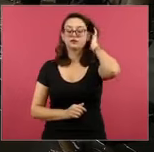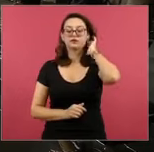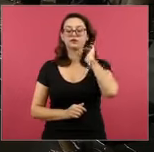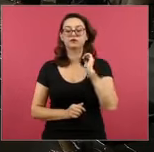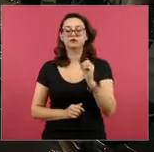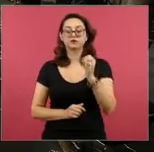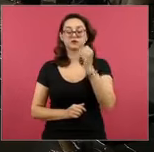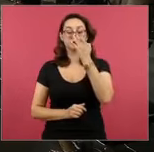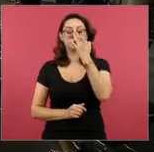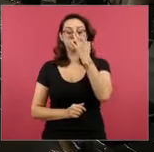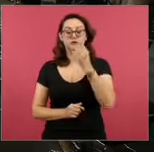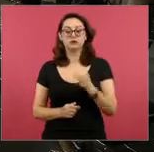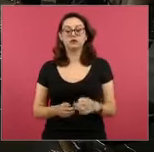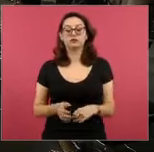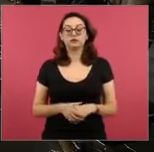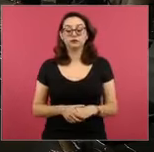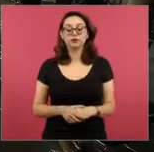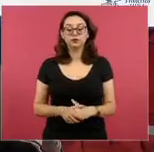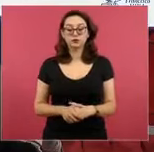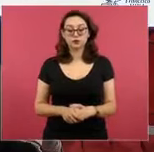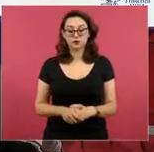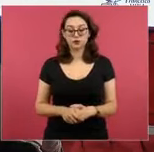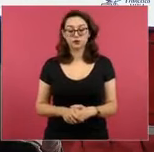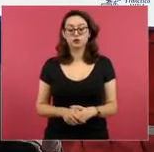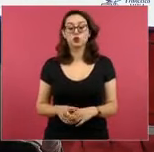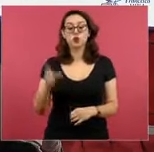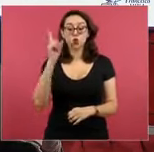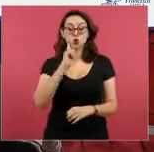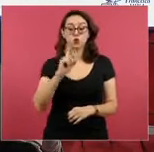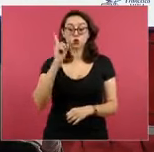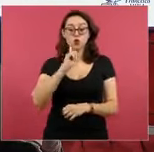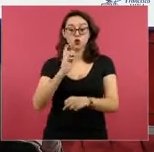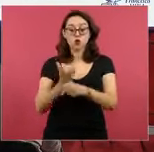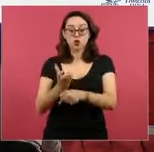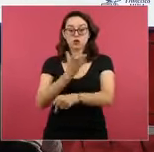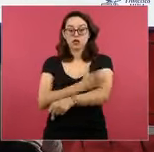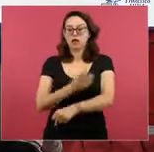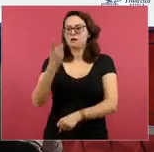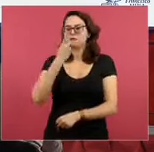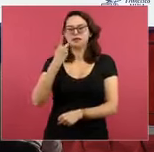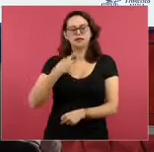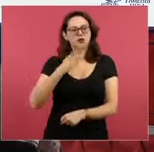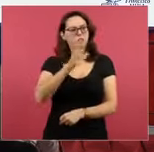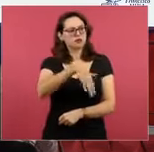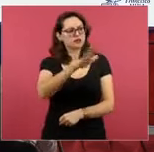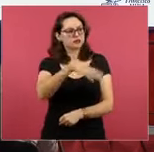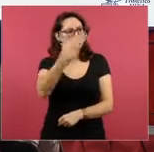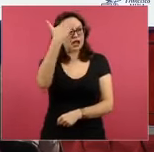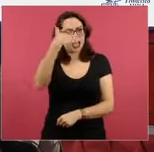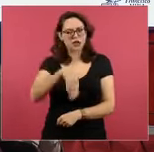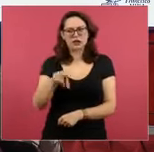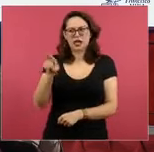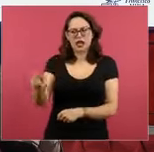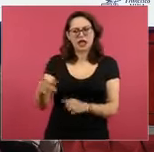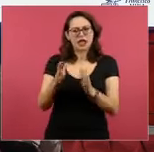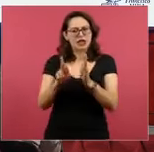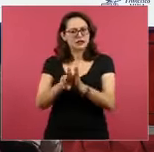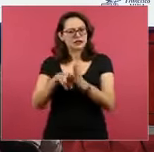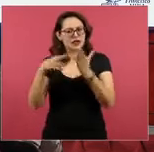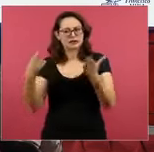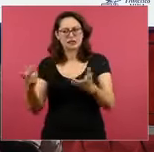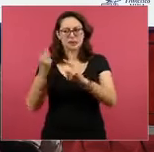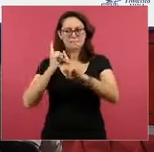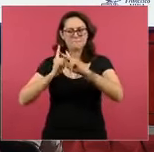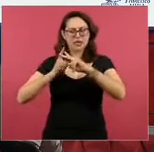dice, fíjate que no te has fijado en la revista latinoamericana de etnomatemática. Y en esta revista, por ejemplo, tomé